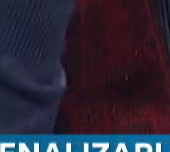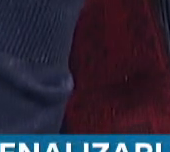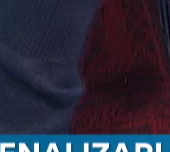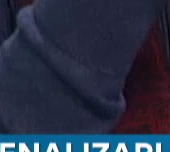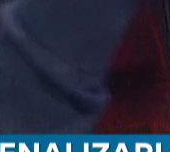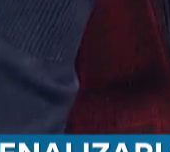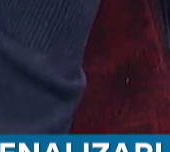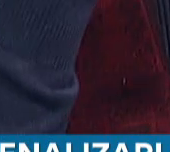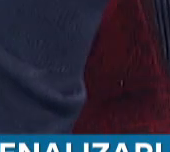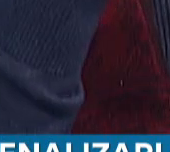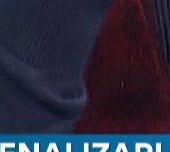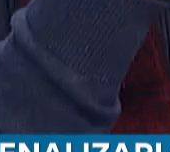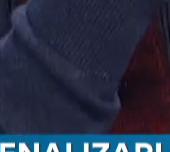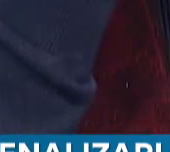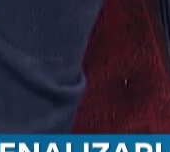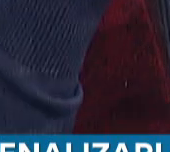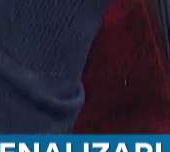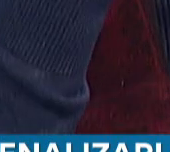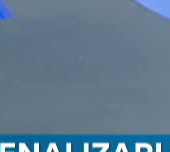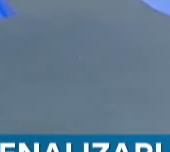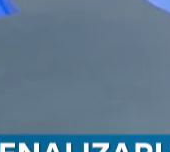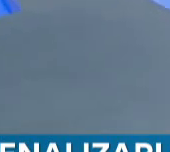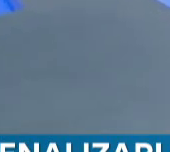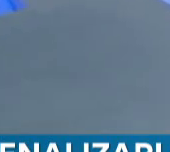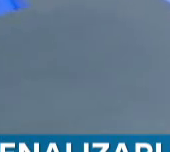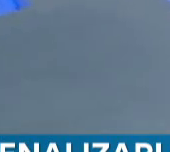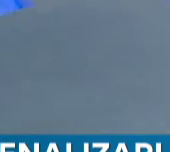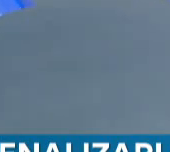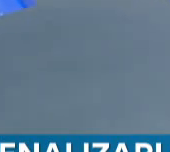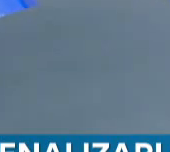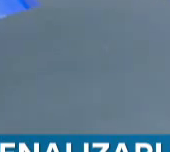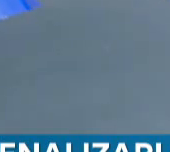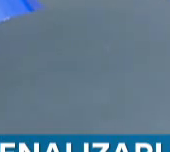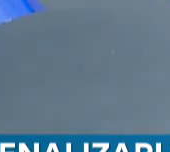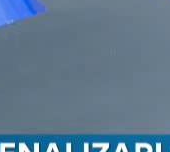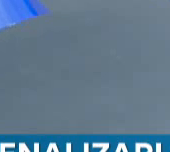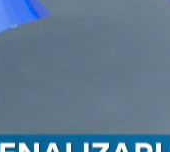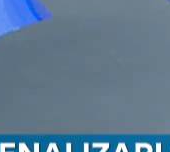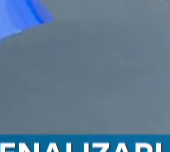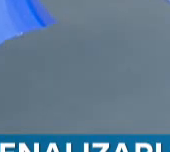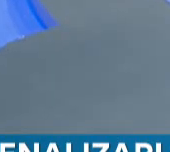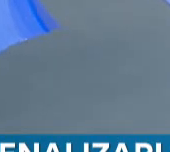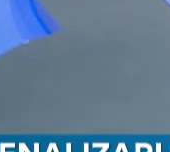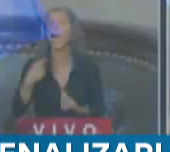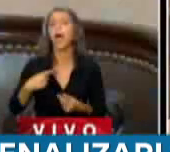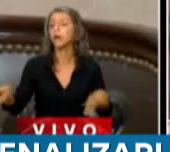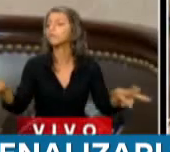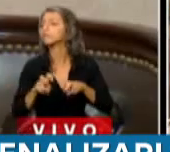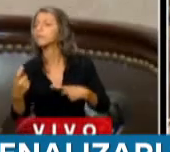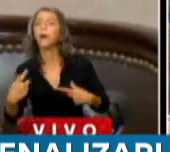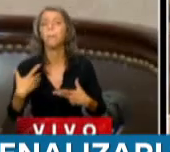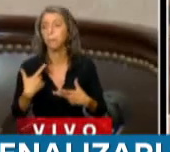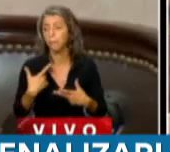habría que incorporar, no sé si no lo han pensado, algún componente educativo para las escuelas secundarias, que tuviera un debate o una